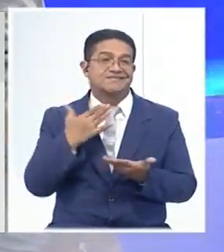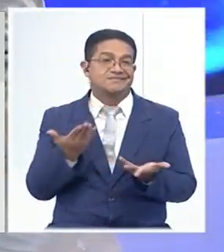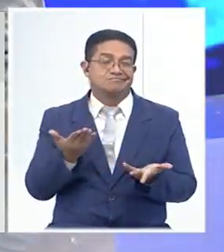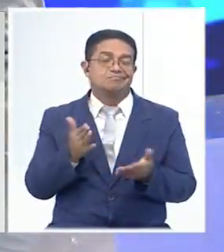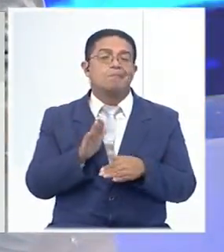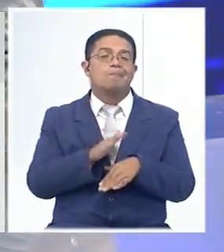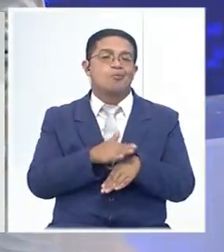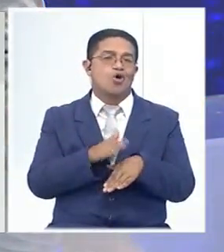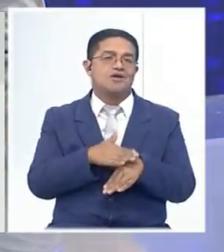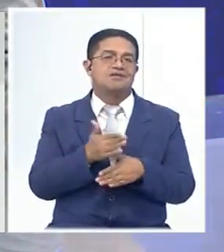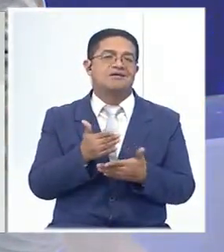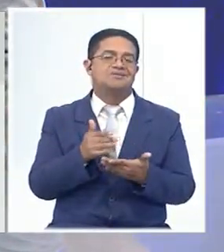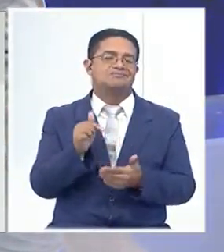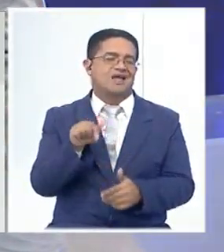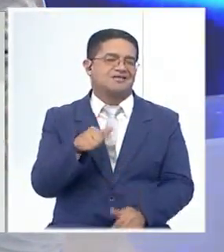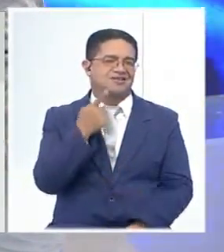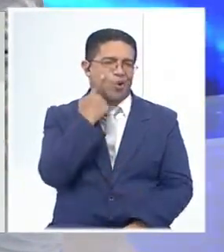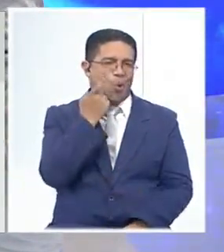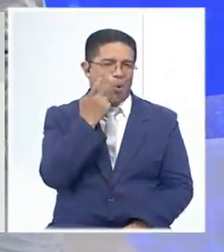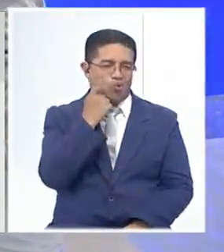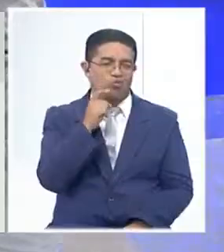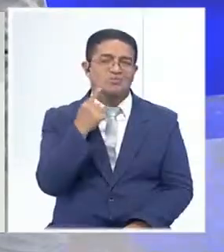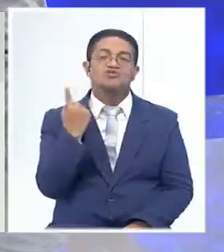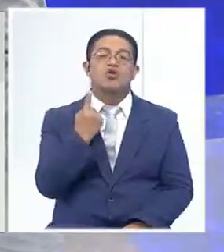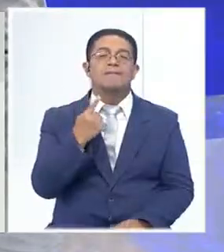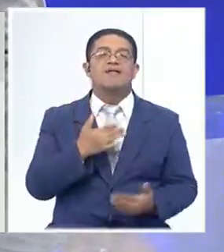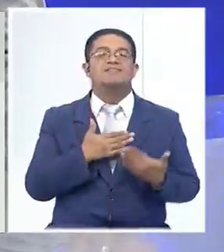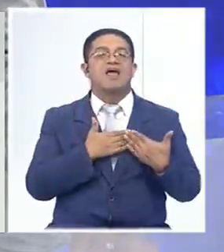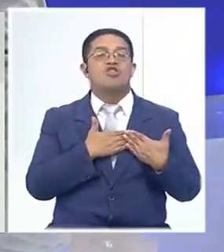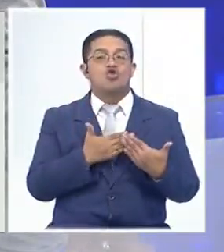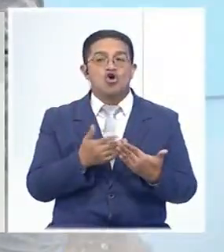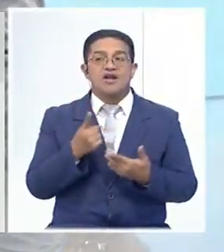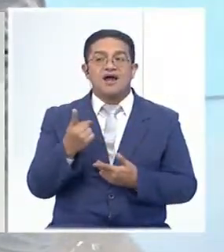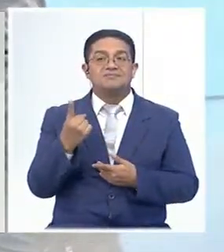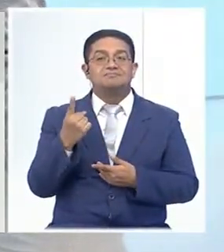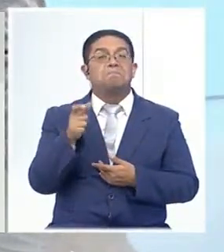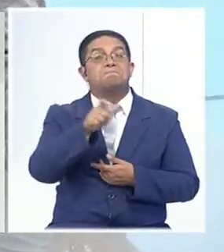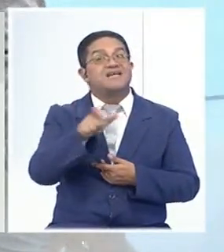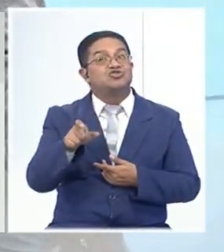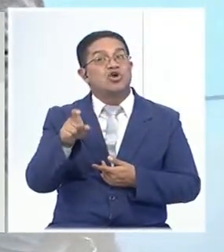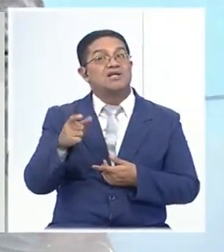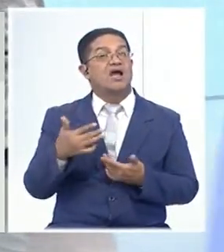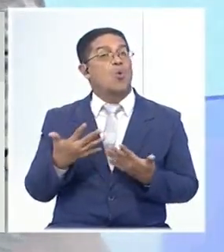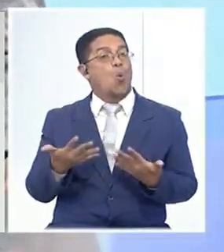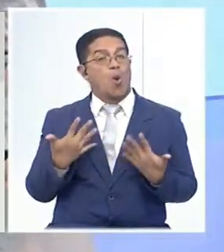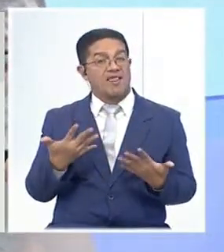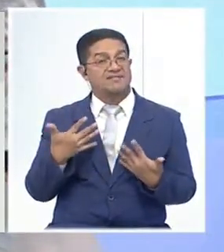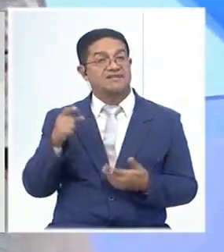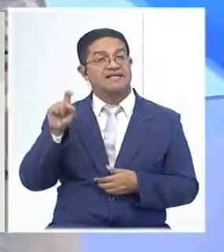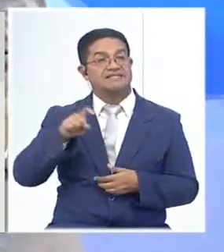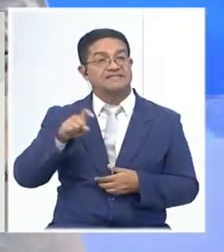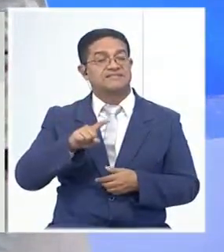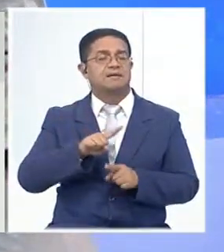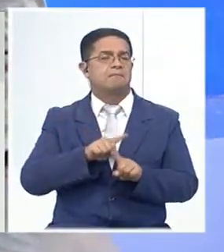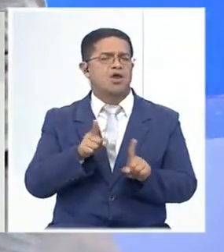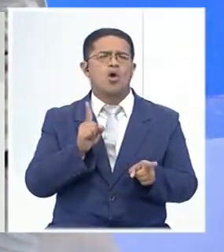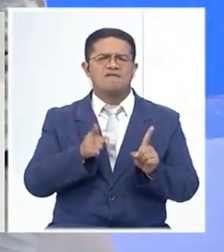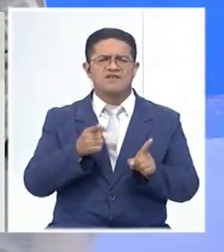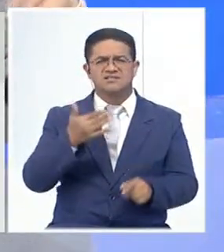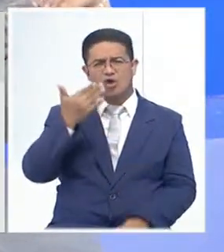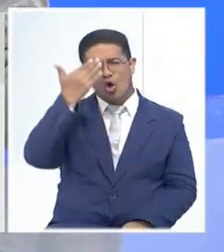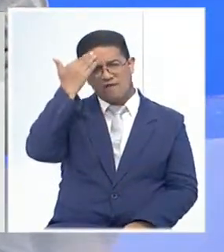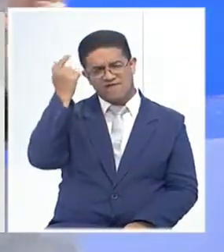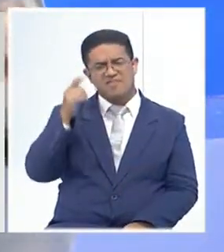la cultura a veces en nuestro país nos lleva solamente a donar sangre cuando un familiar o un amigo lo necesita, pero a veces se nos olvida que podemos